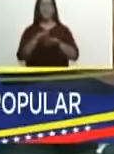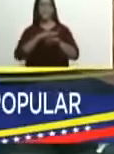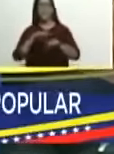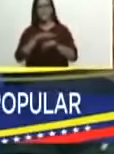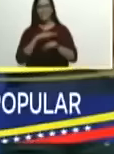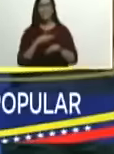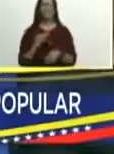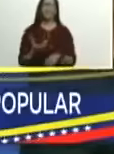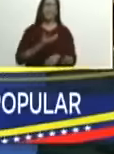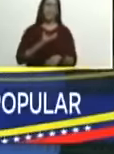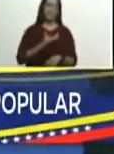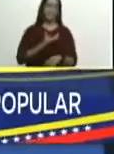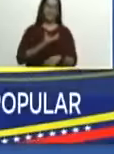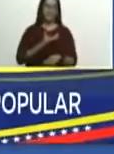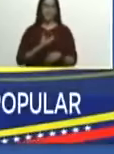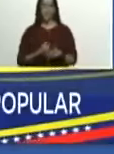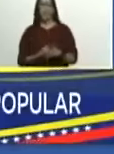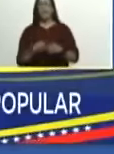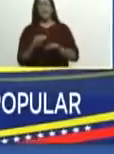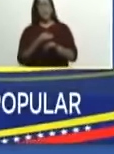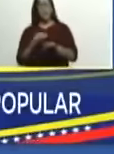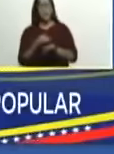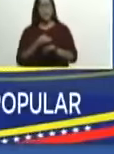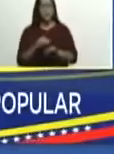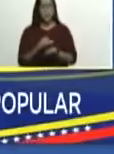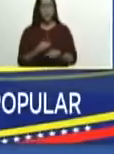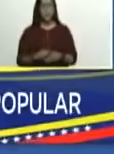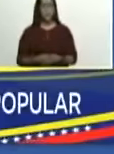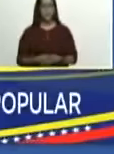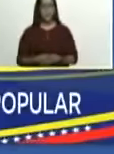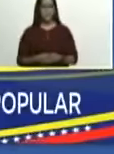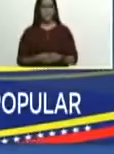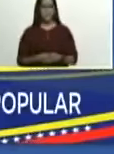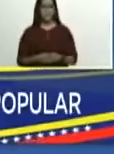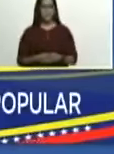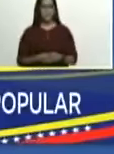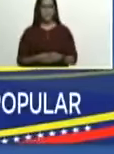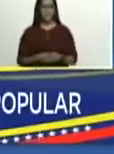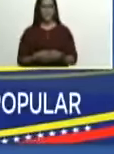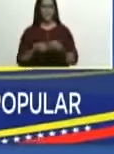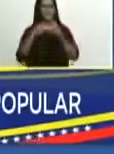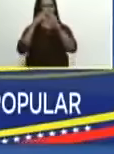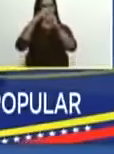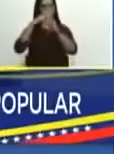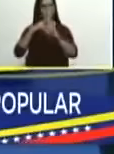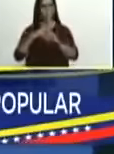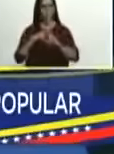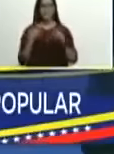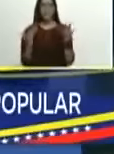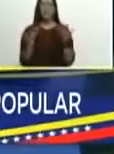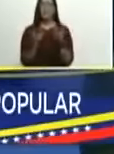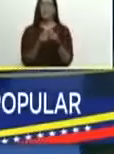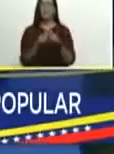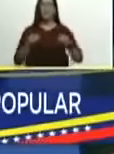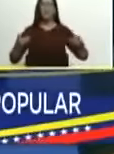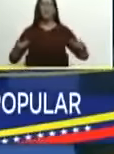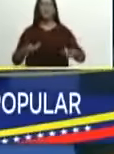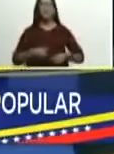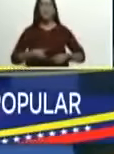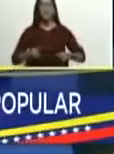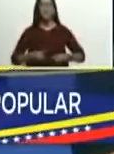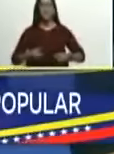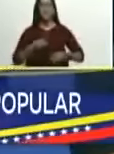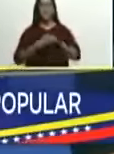ministerios, las alcaldías, las gobernaciones, a sumarse en el gran esfuerzo que ha venido haciendo